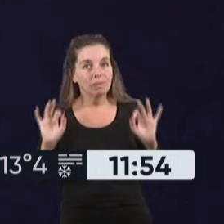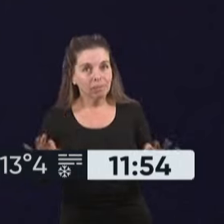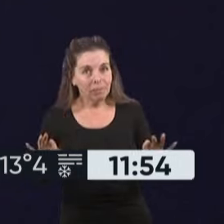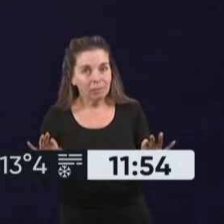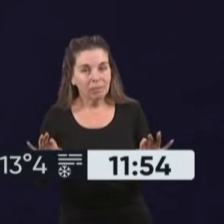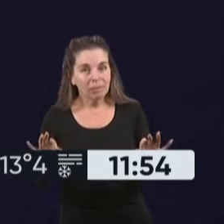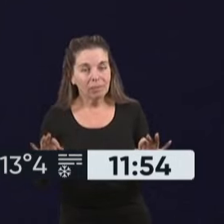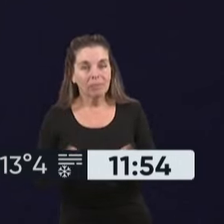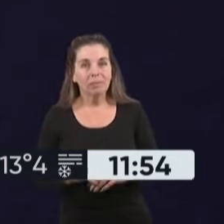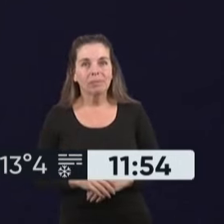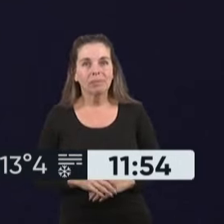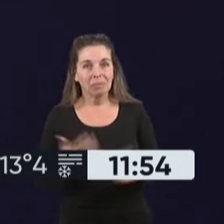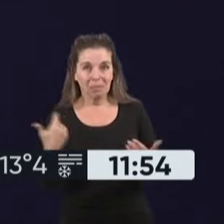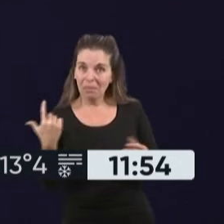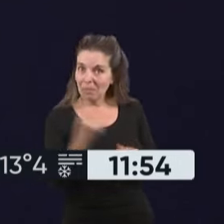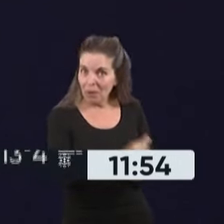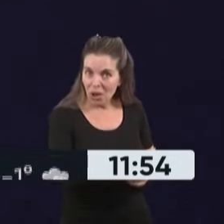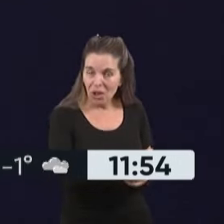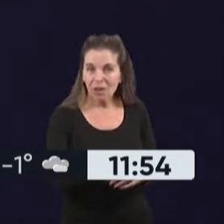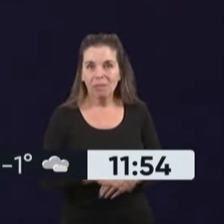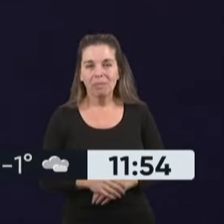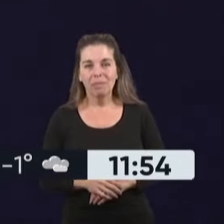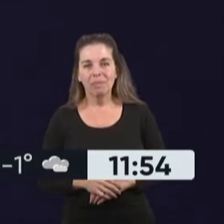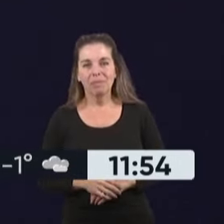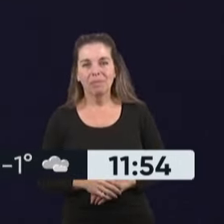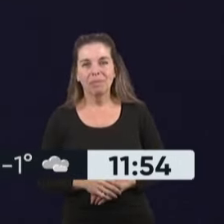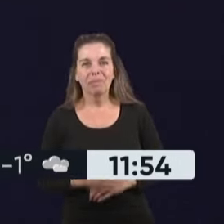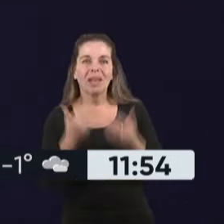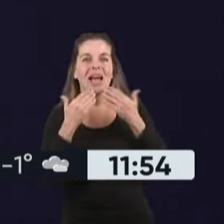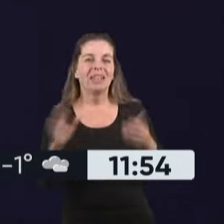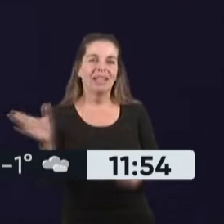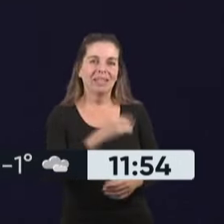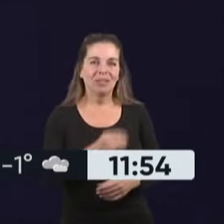Okay. ¿Listo, Gallardo? ¿Me puedo ir? Gracias, chicos.